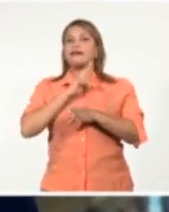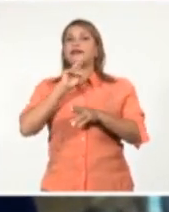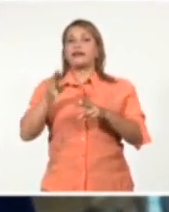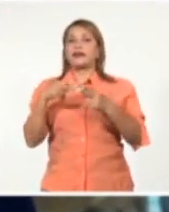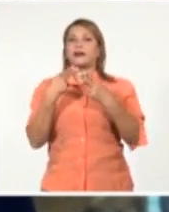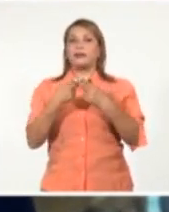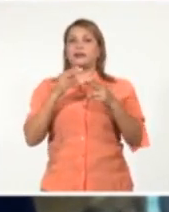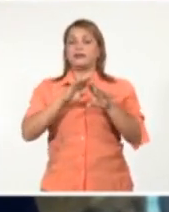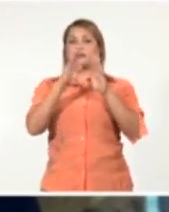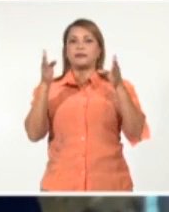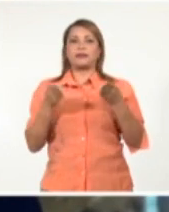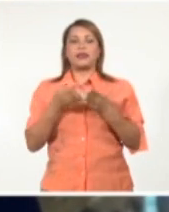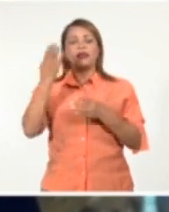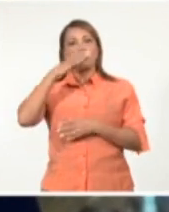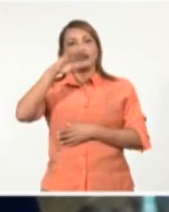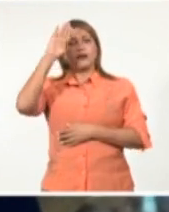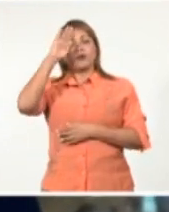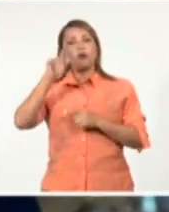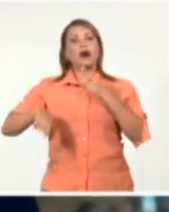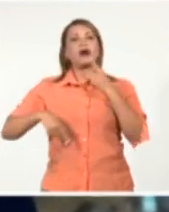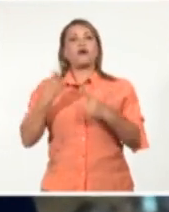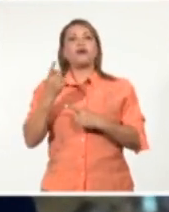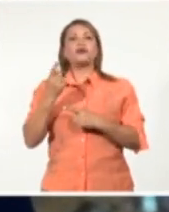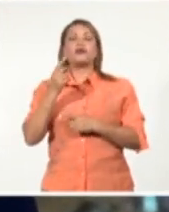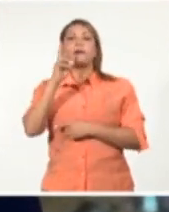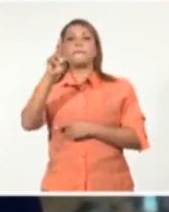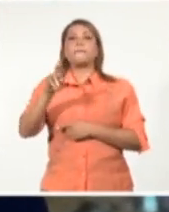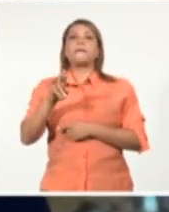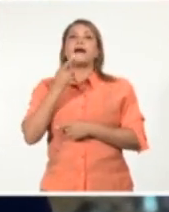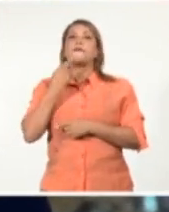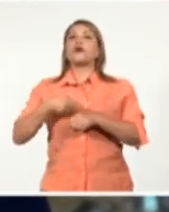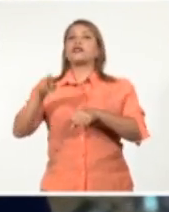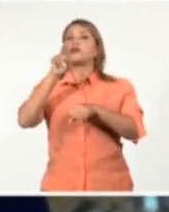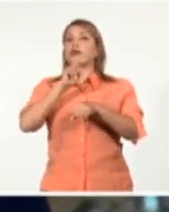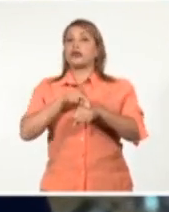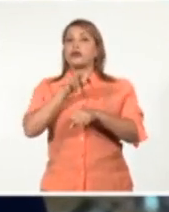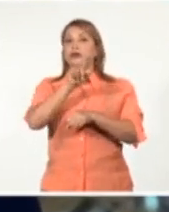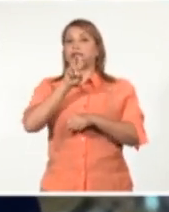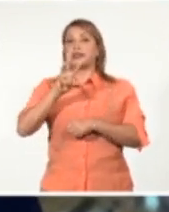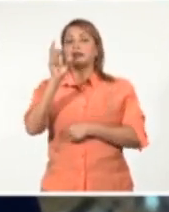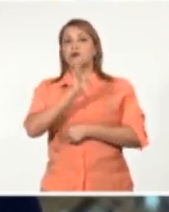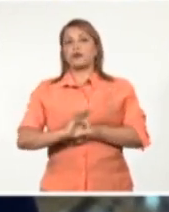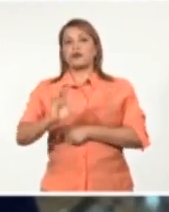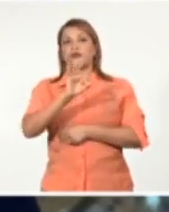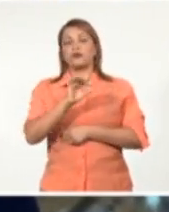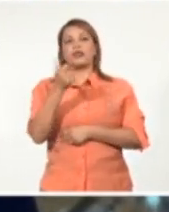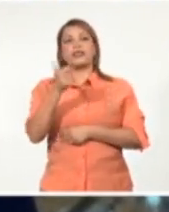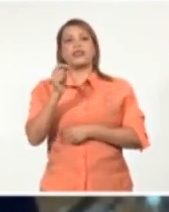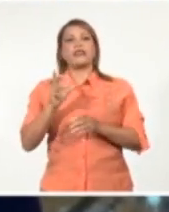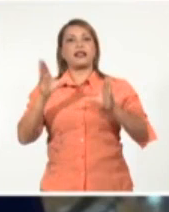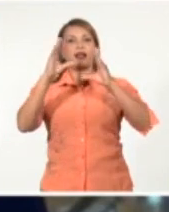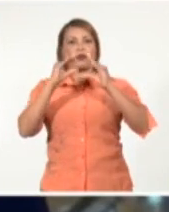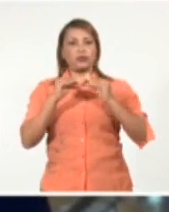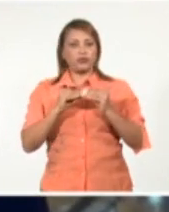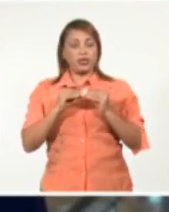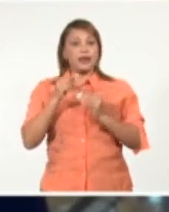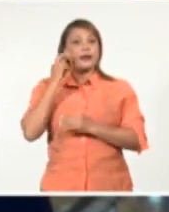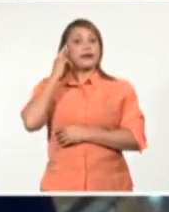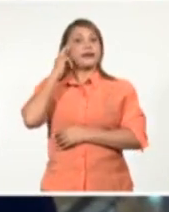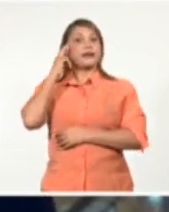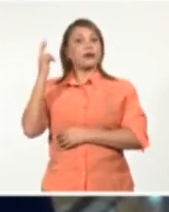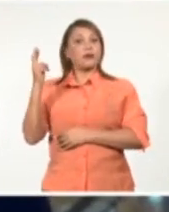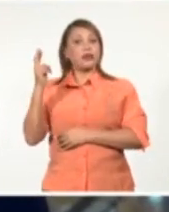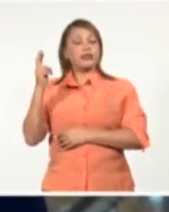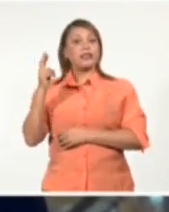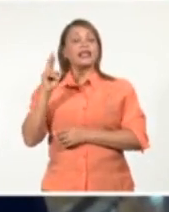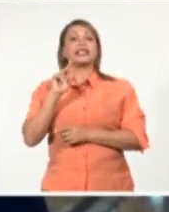mundial Cuba debutará contra Puerto Rico este 13 de octubre a las 10 de la noche hora de nuestro país y Recuerden que el